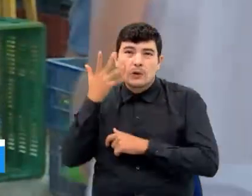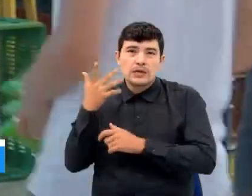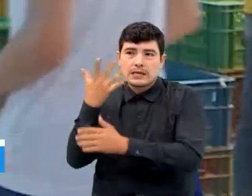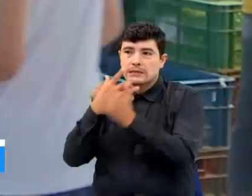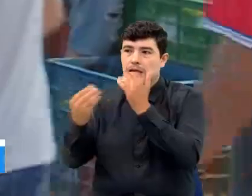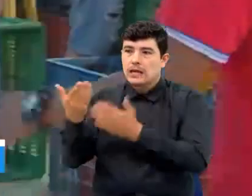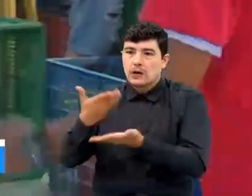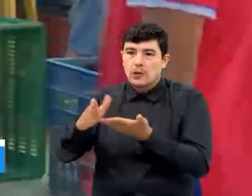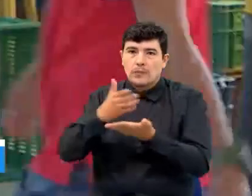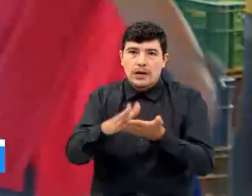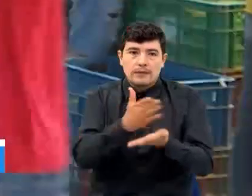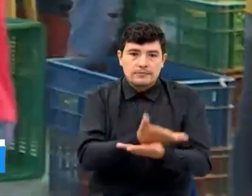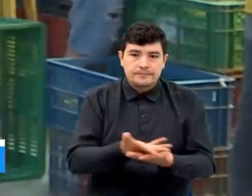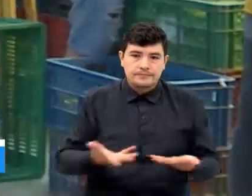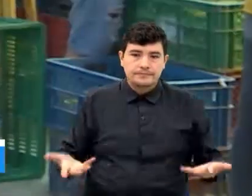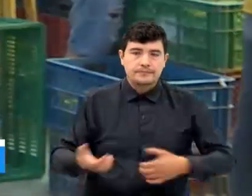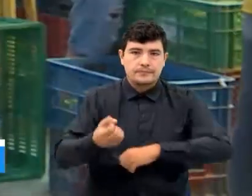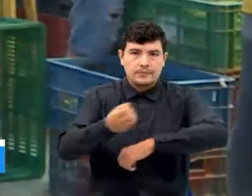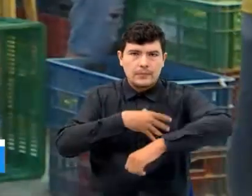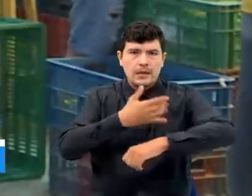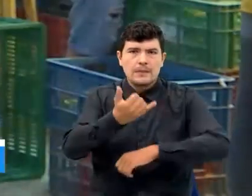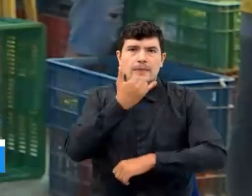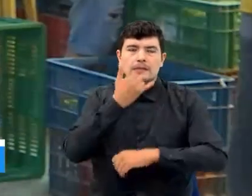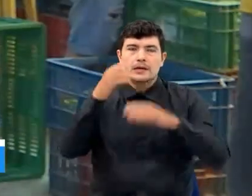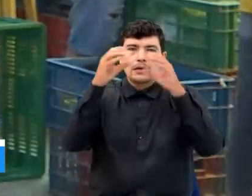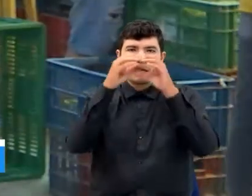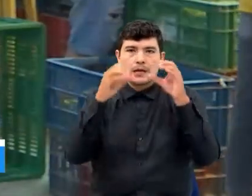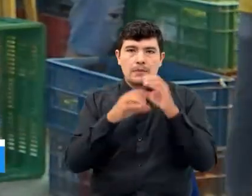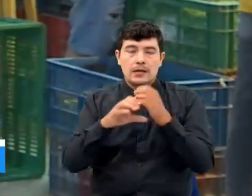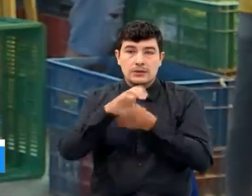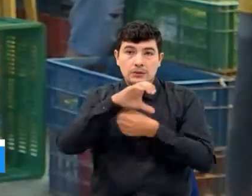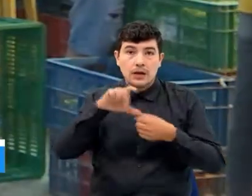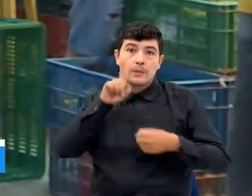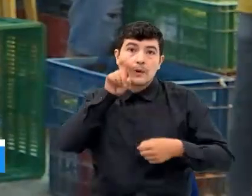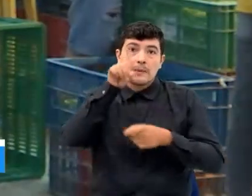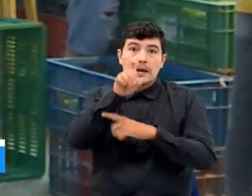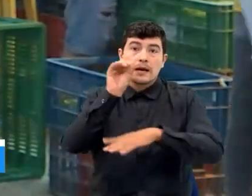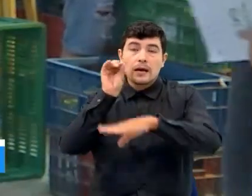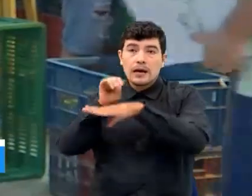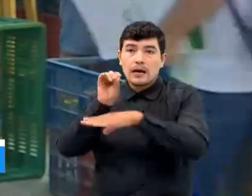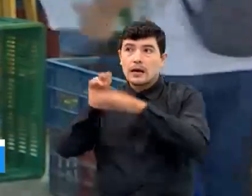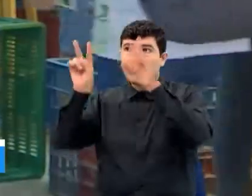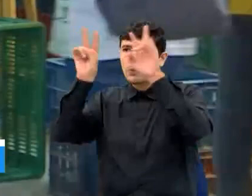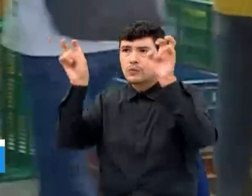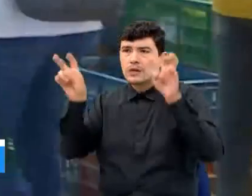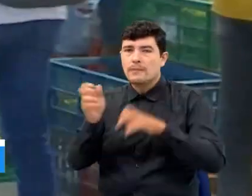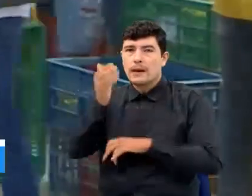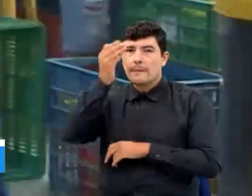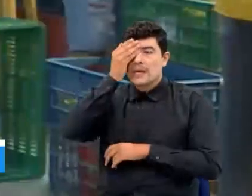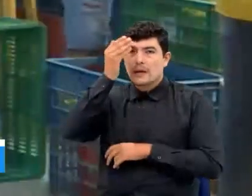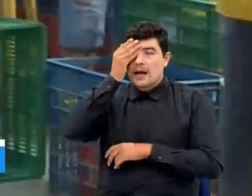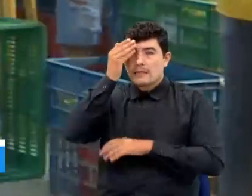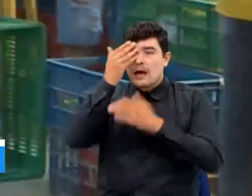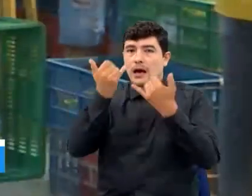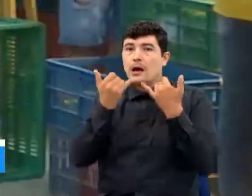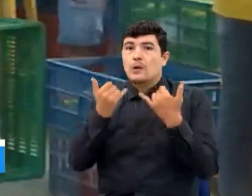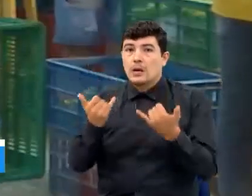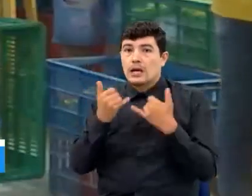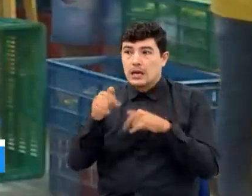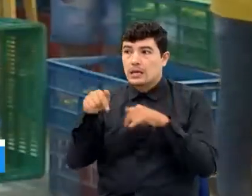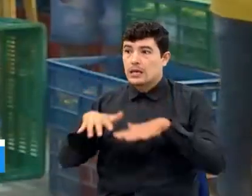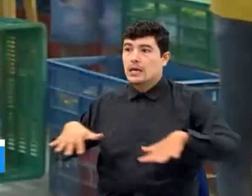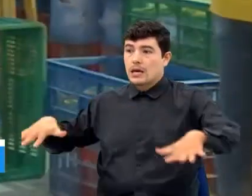productos de la canasta básica familiar. Y es que la Cámara de Comercio dio a conocer que hay un tema de contrabando, que hay un tema que se está presentando en la